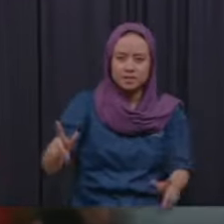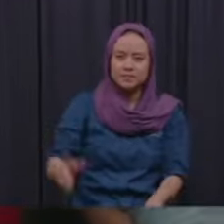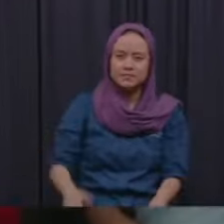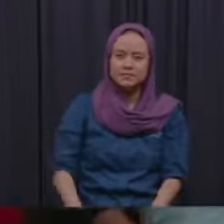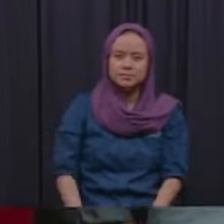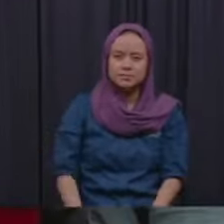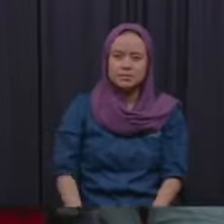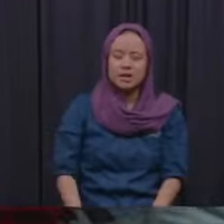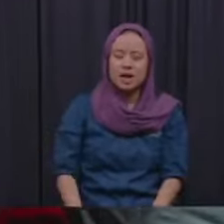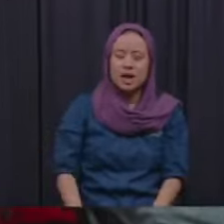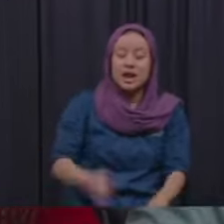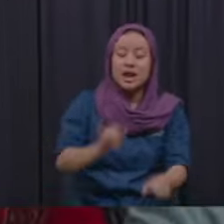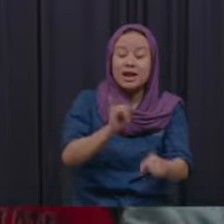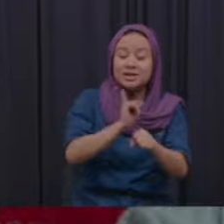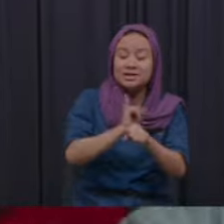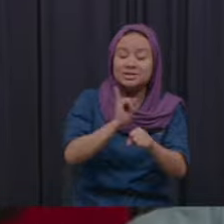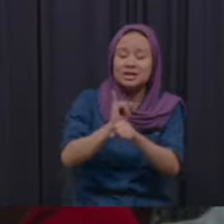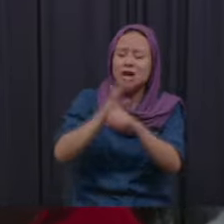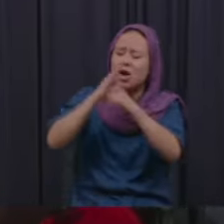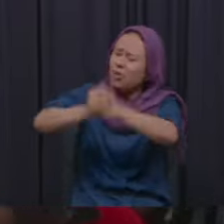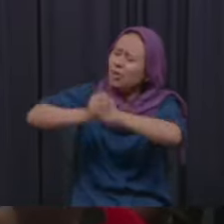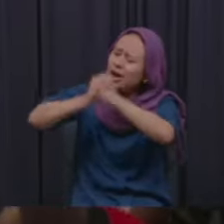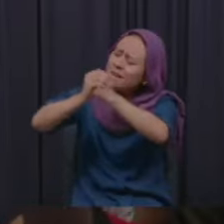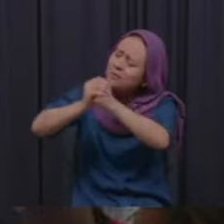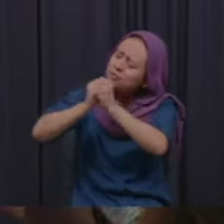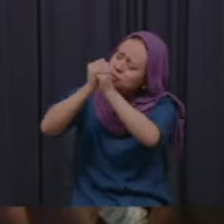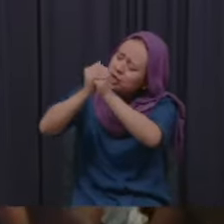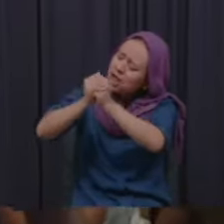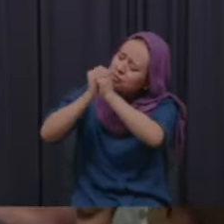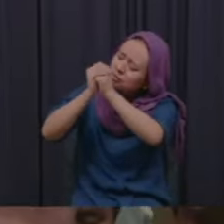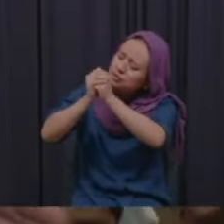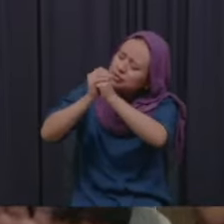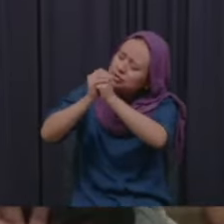La iglesia, únase al clamor de ellos.